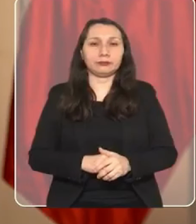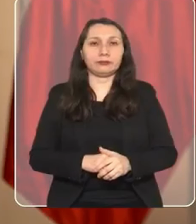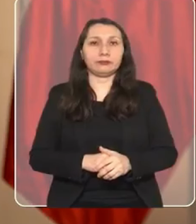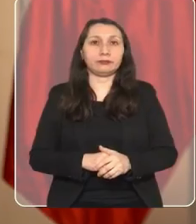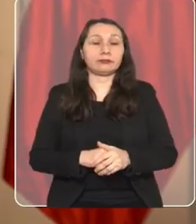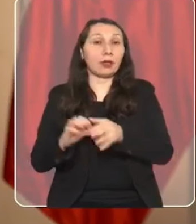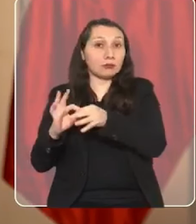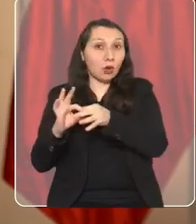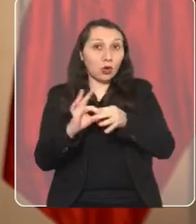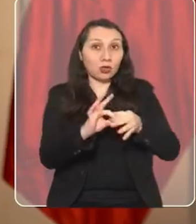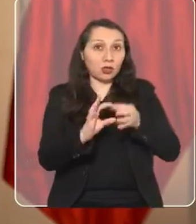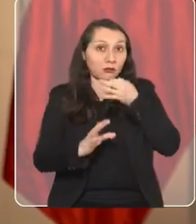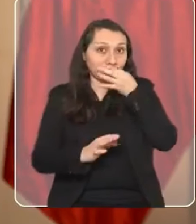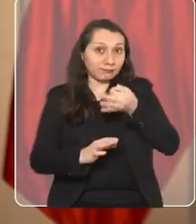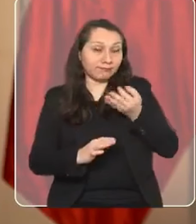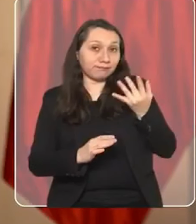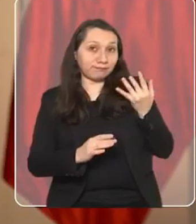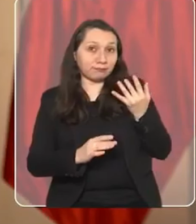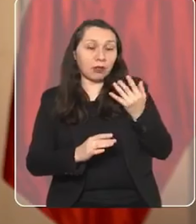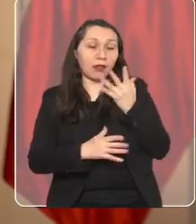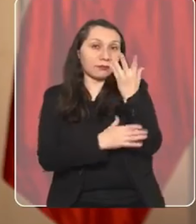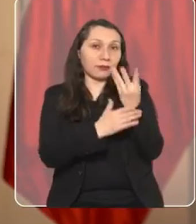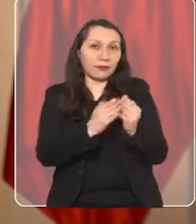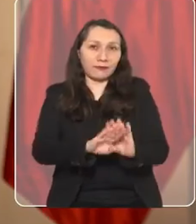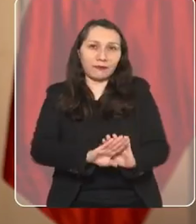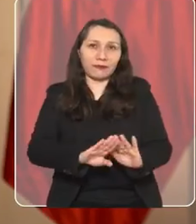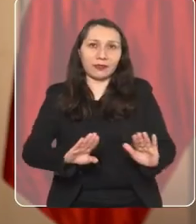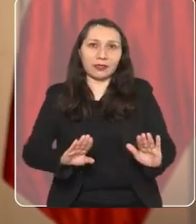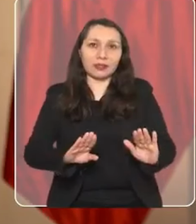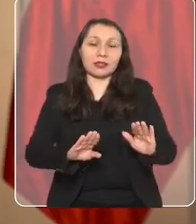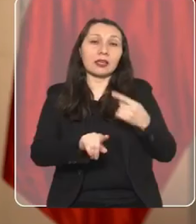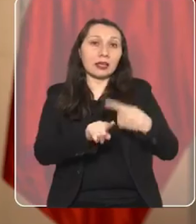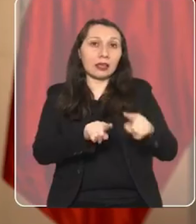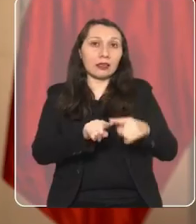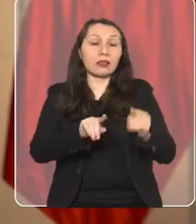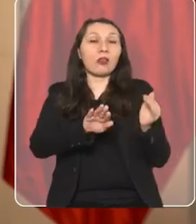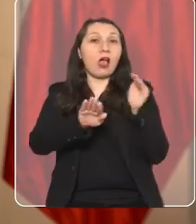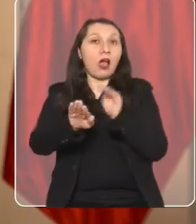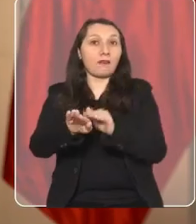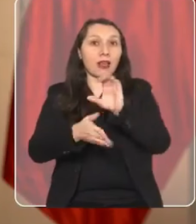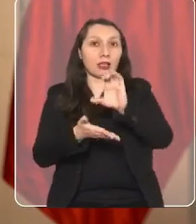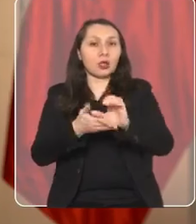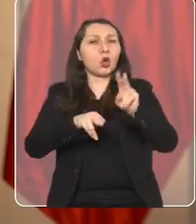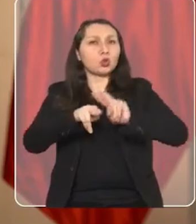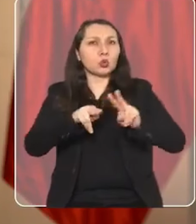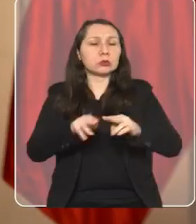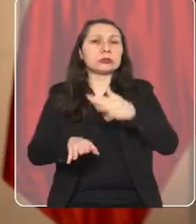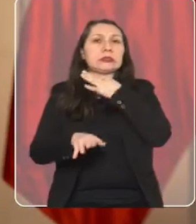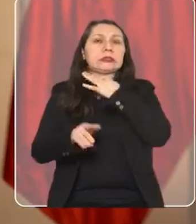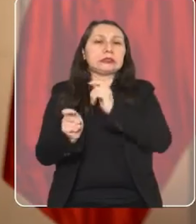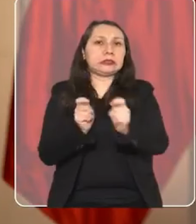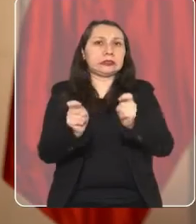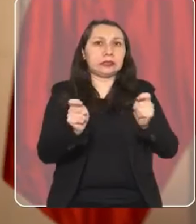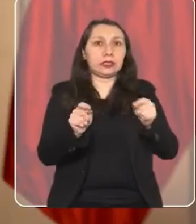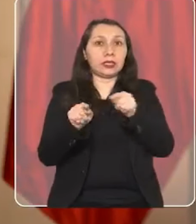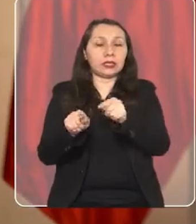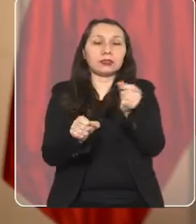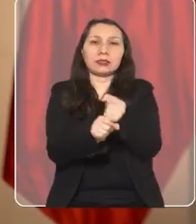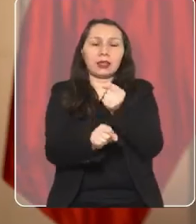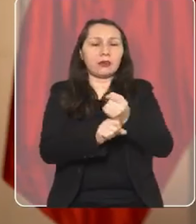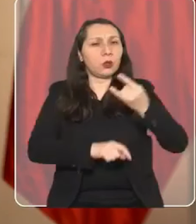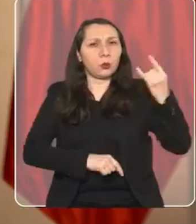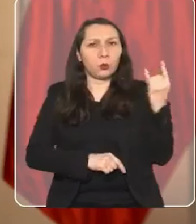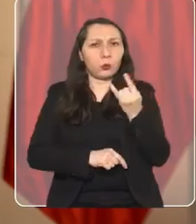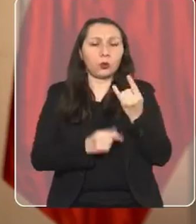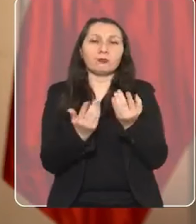por todas estas razones es que terminar con el crédito con aval del estado y ofrecer una solución a este endeudamiento es una tarea